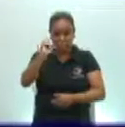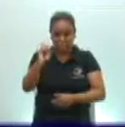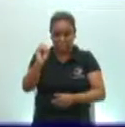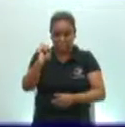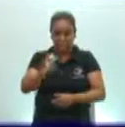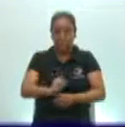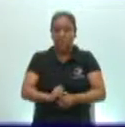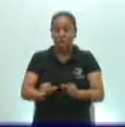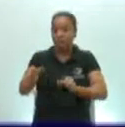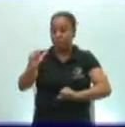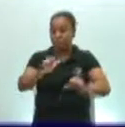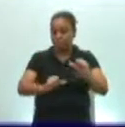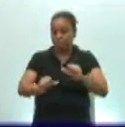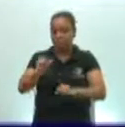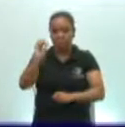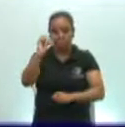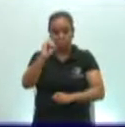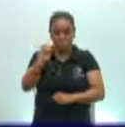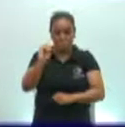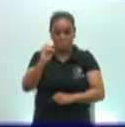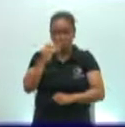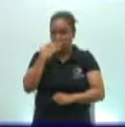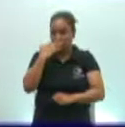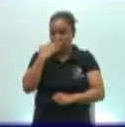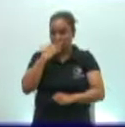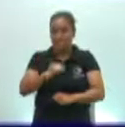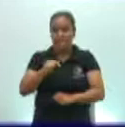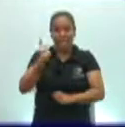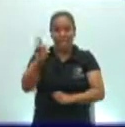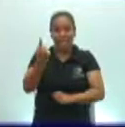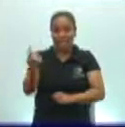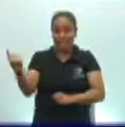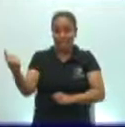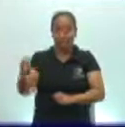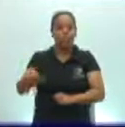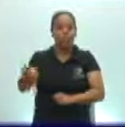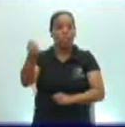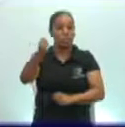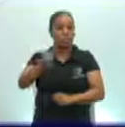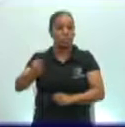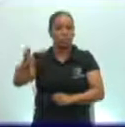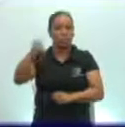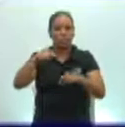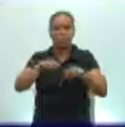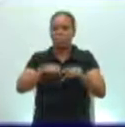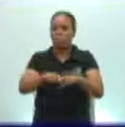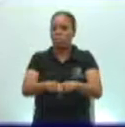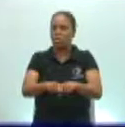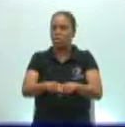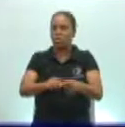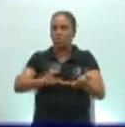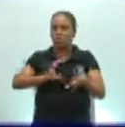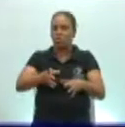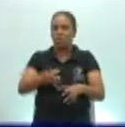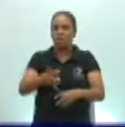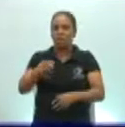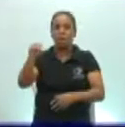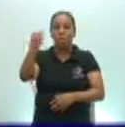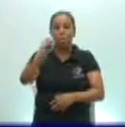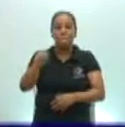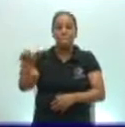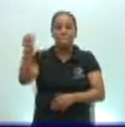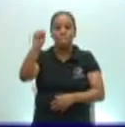elemento químico oxígeno. Y que estos átomos se unen formando moléculas diatómicas. Es